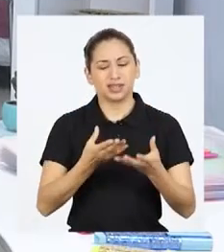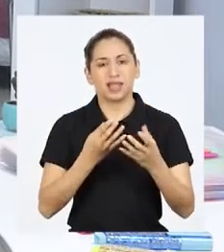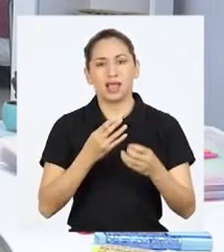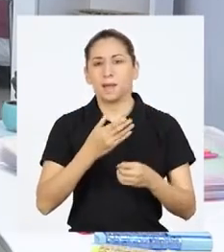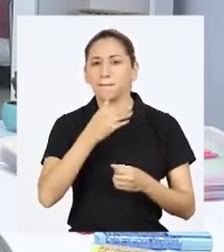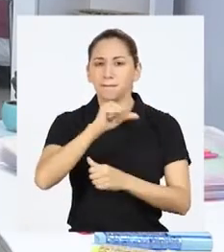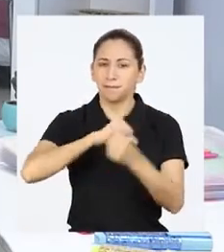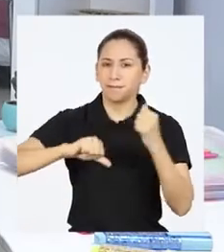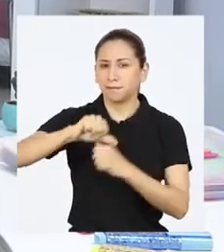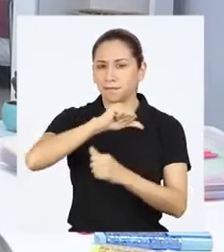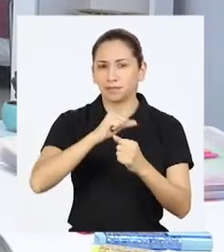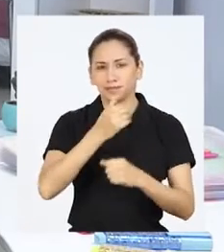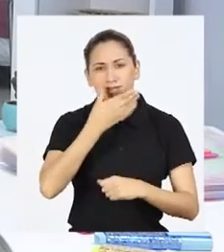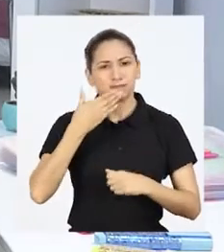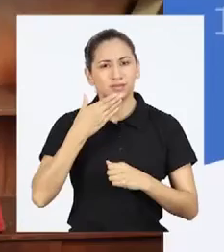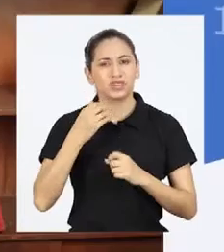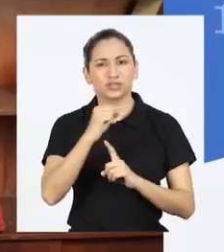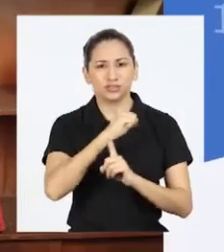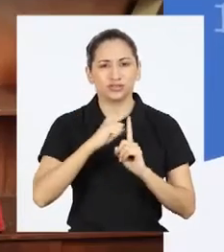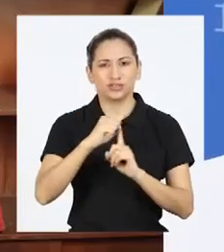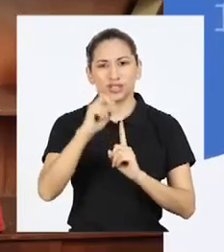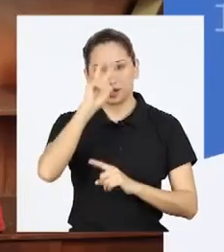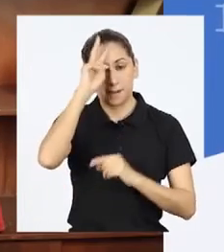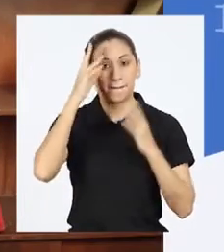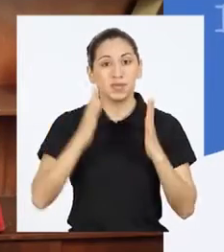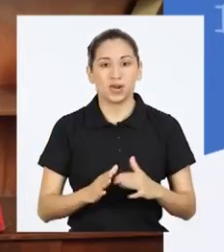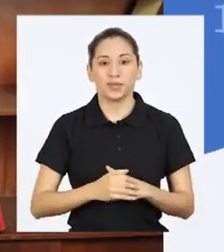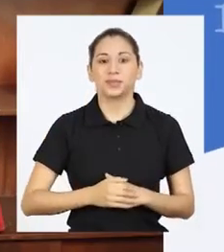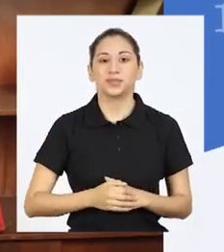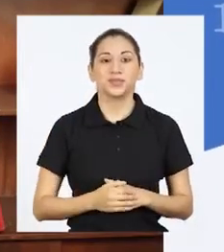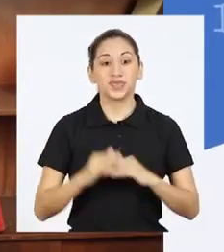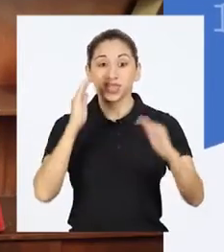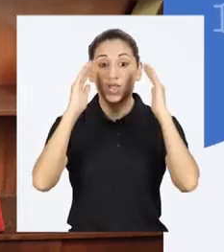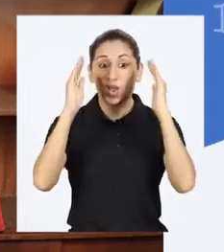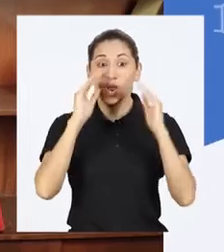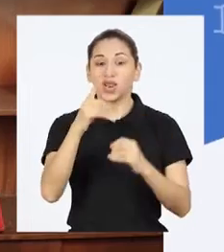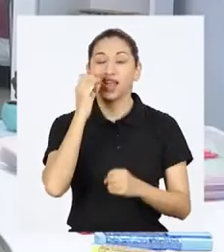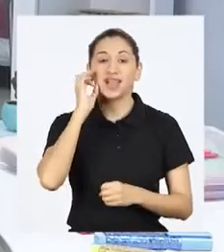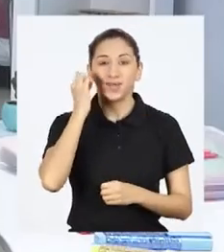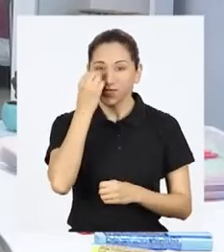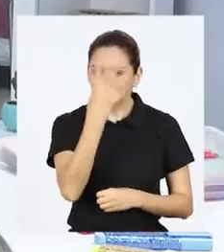bienestar social de las peruanas y peruanos. Hola, Yamile. ¡Qué lindo